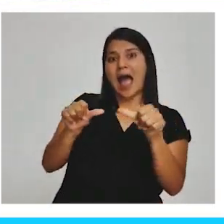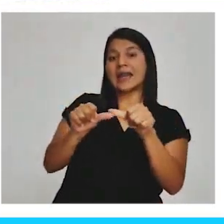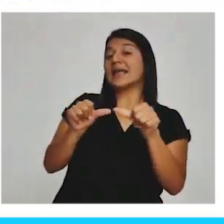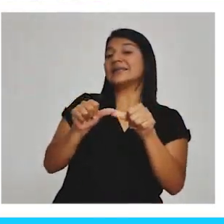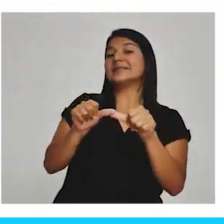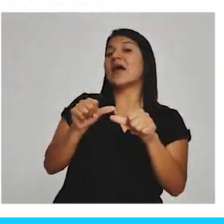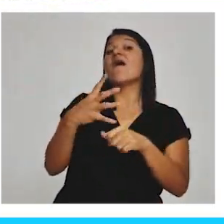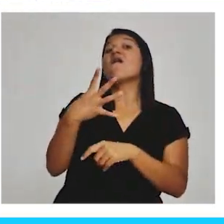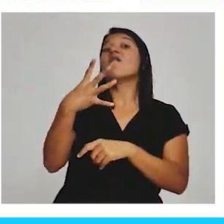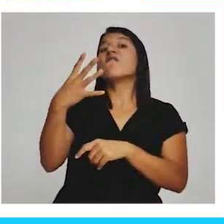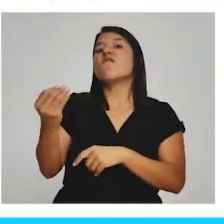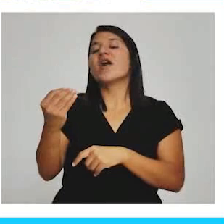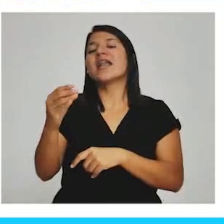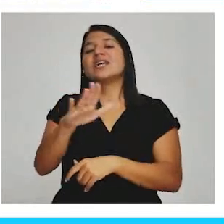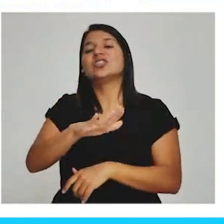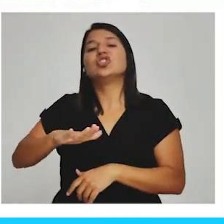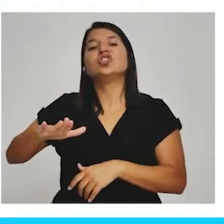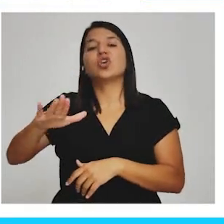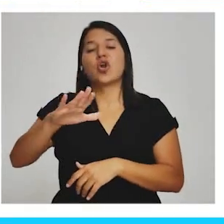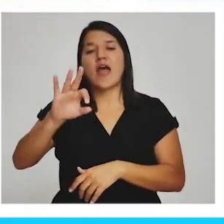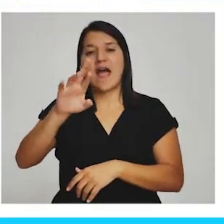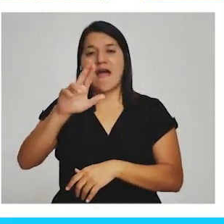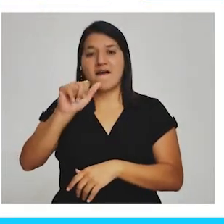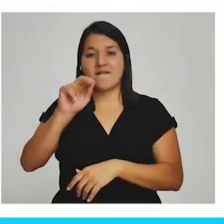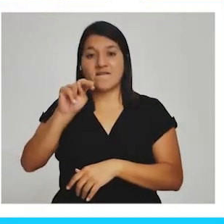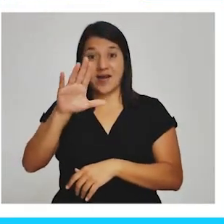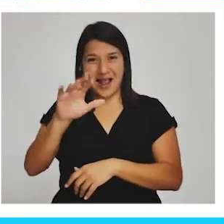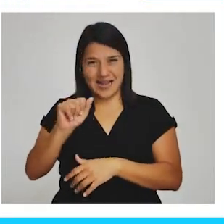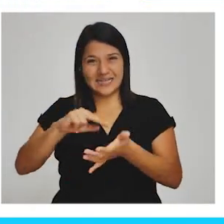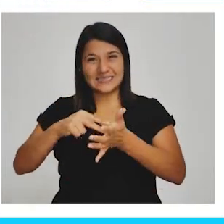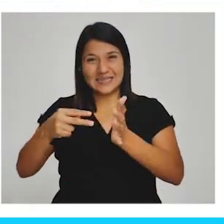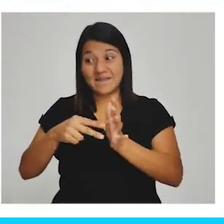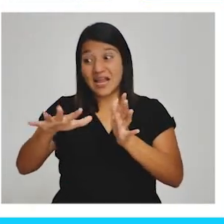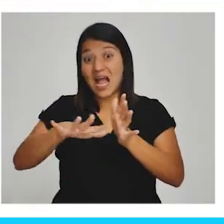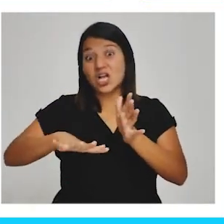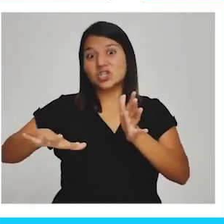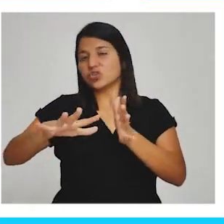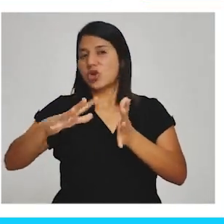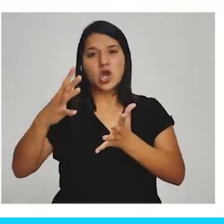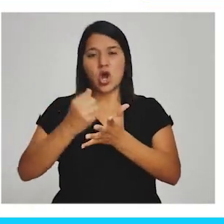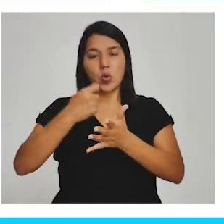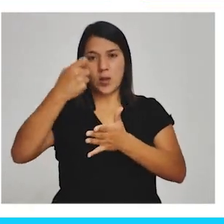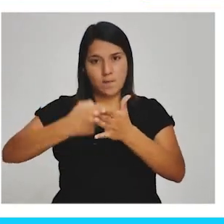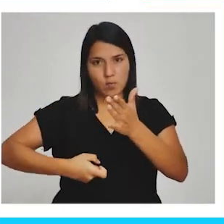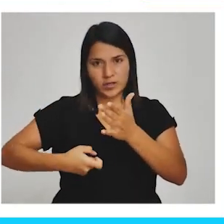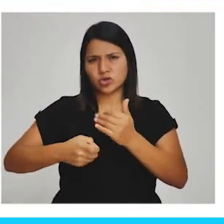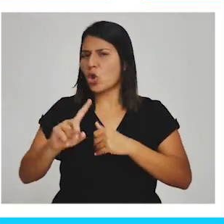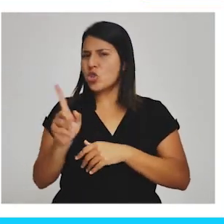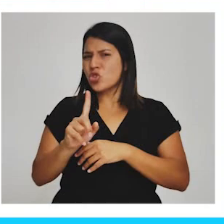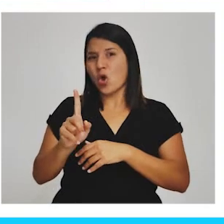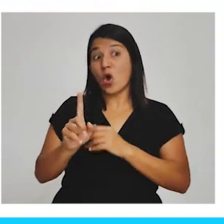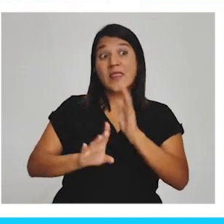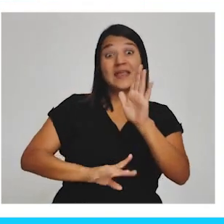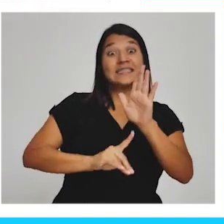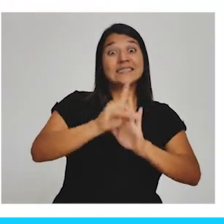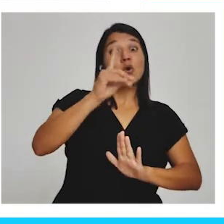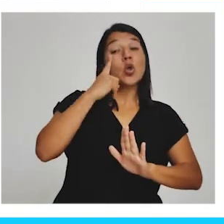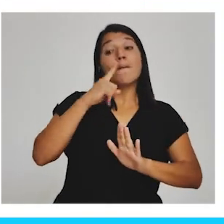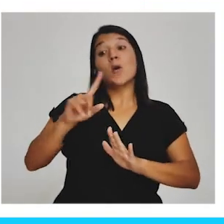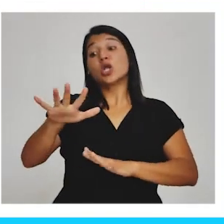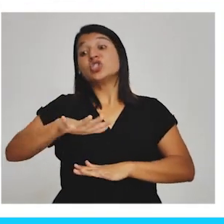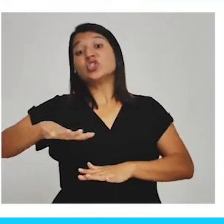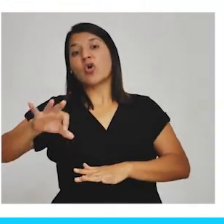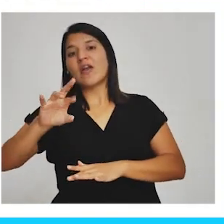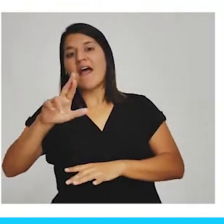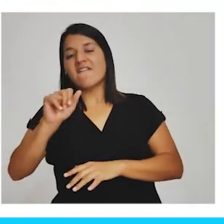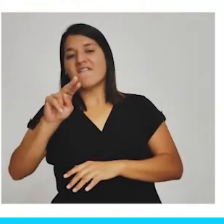es un crecimiento económico concentrado en zona franca o por el estilo. Lo otro que es importante es